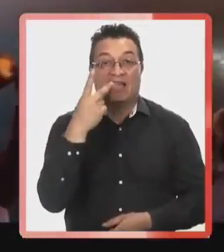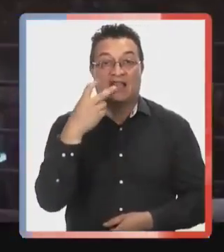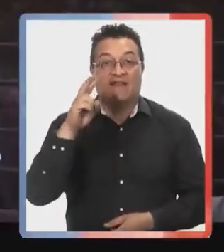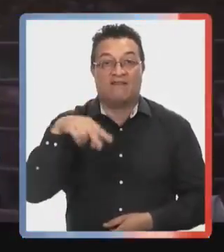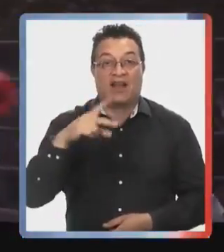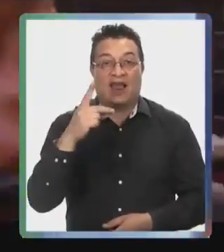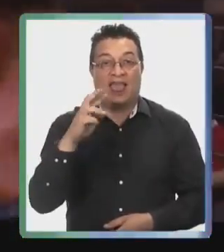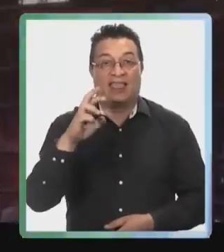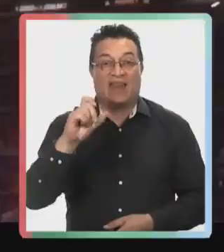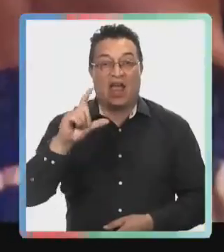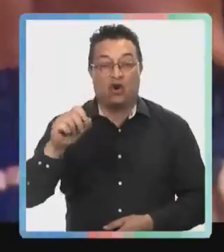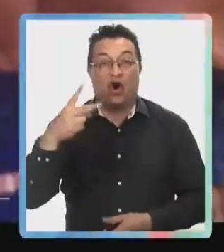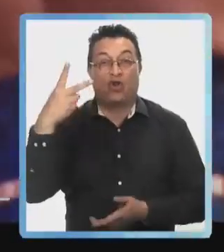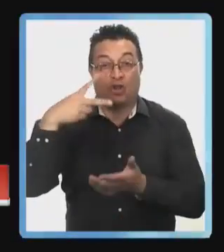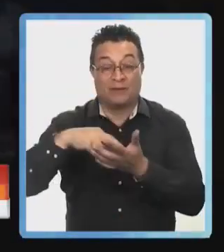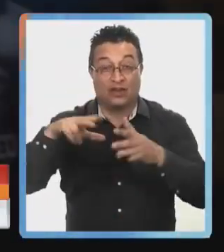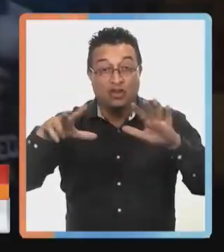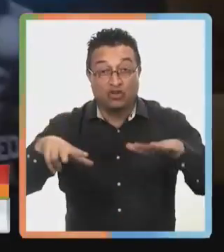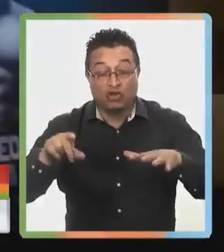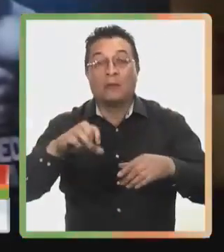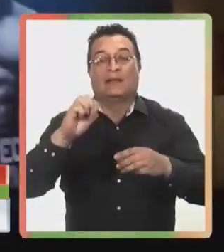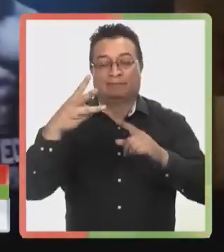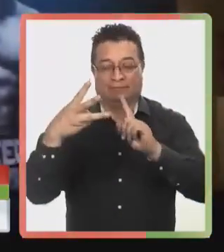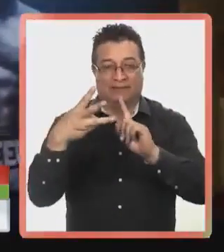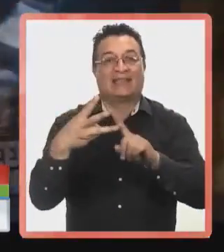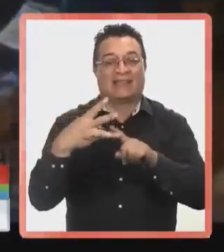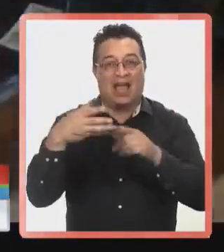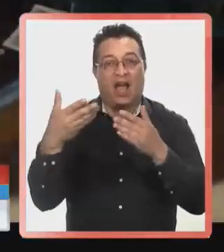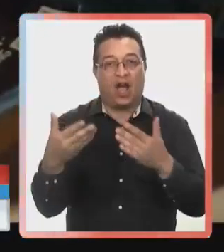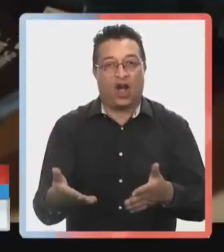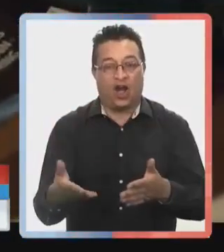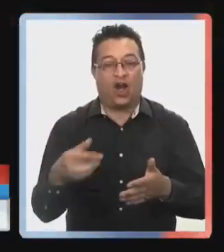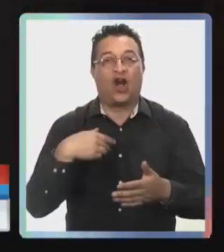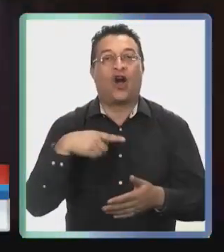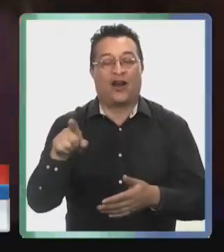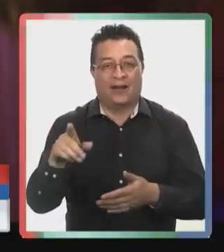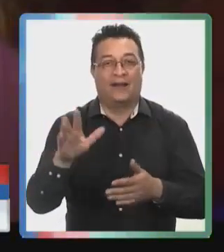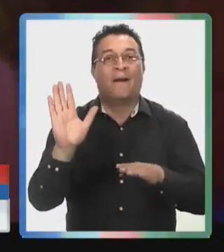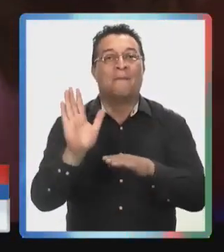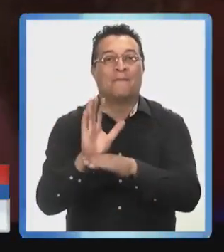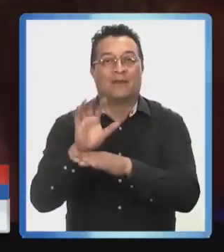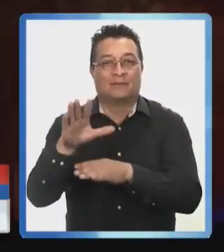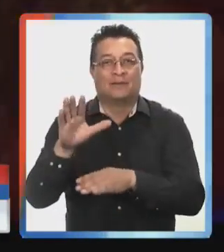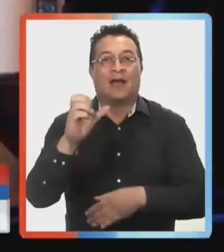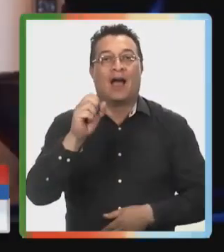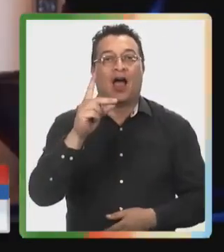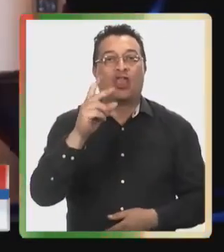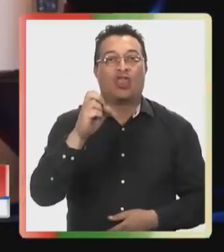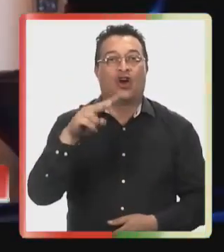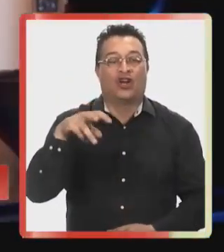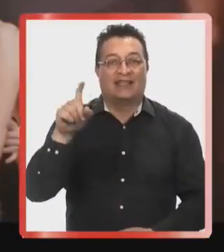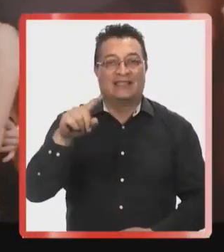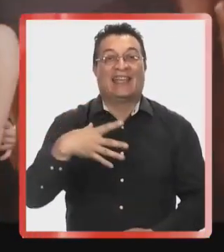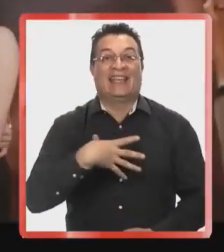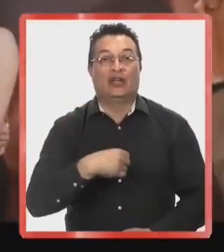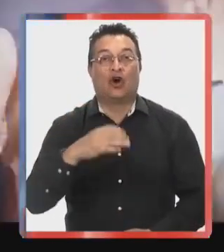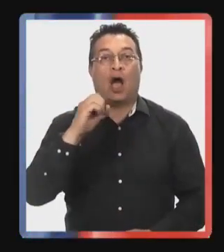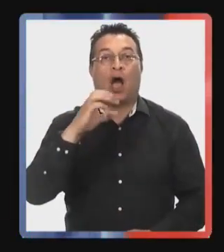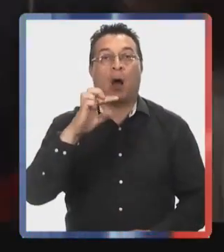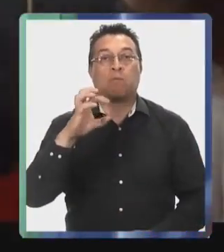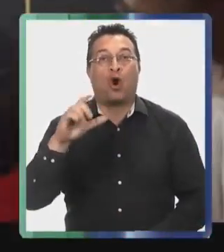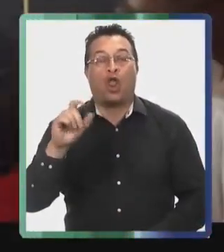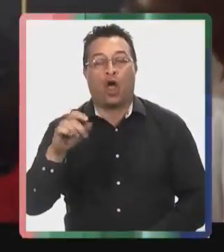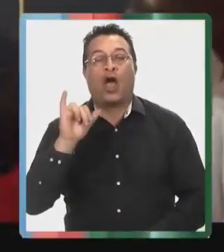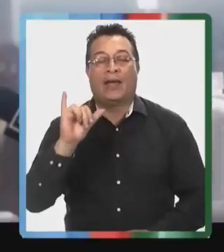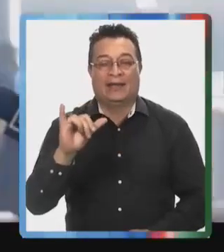de 2018, finalmente tenemos la tercera parte del spin-off centrado en la figura de Adonis Creed, hijo de Apolo y pupilo